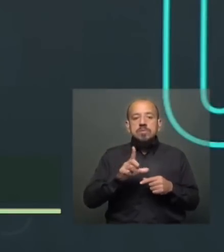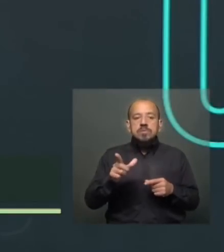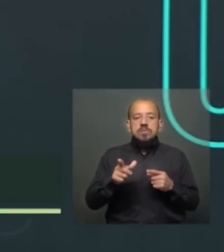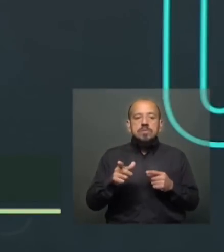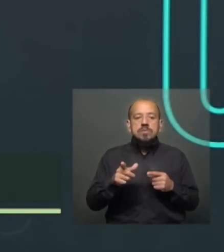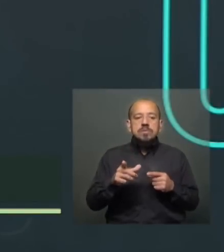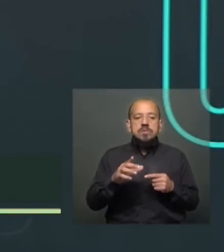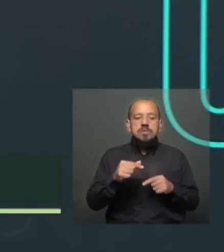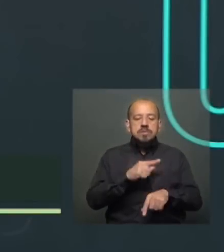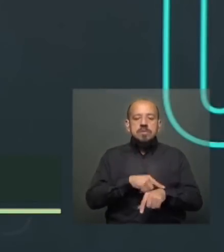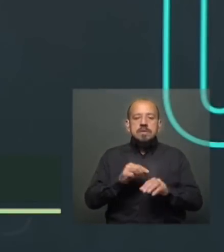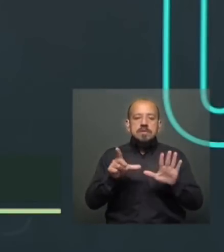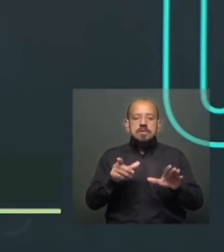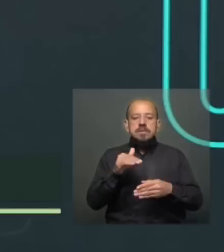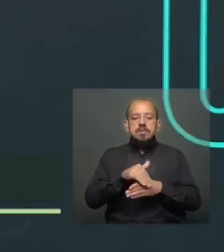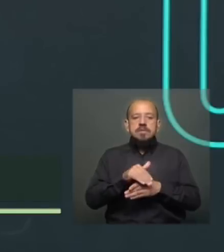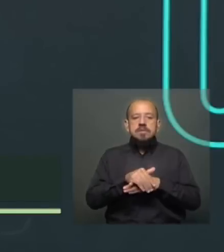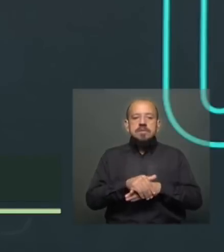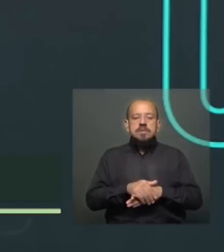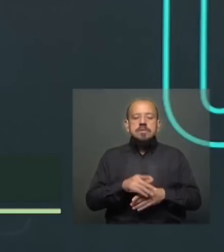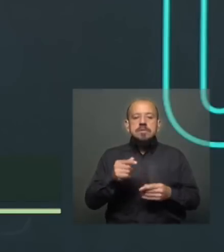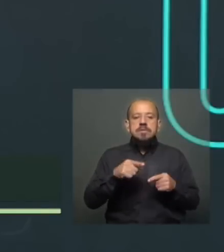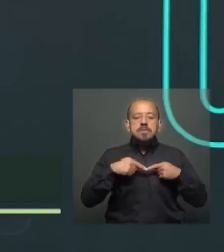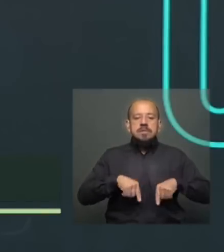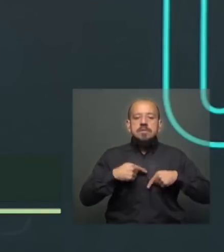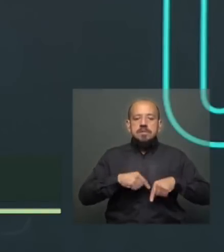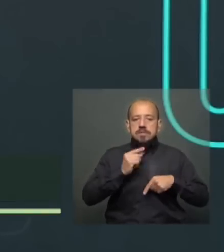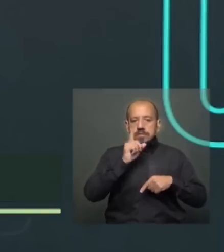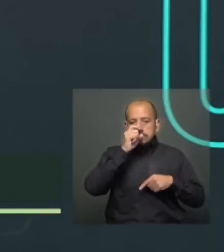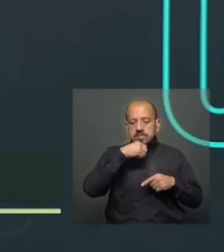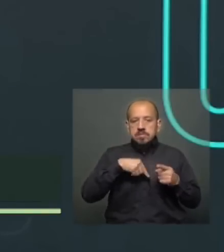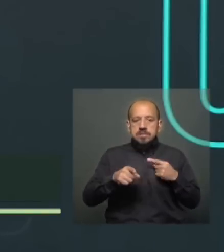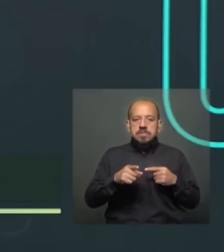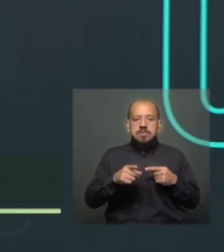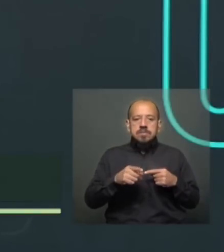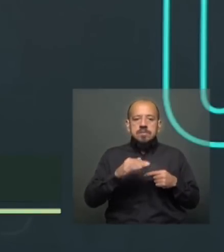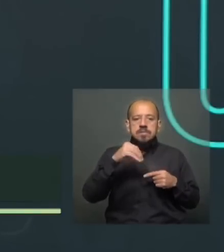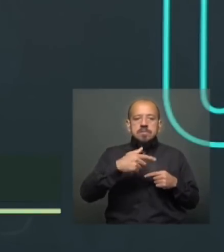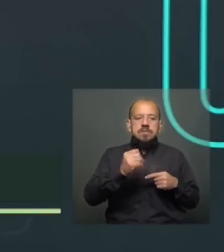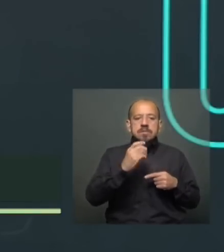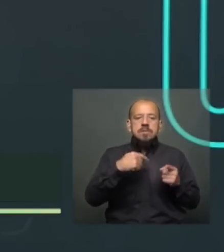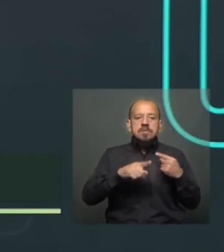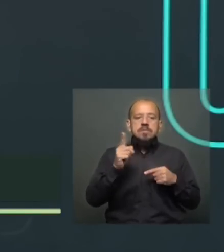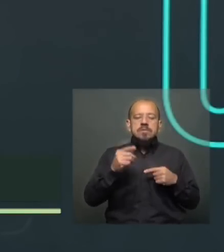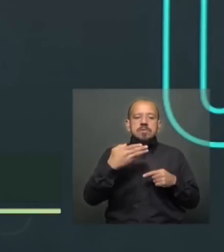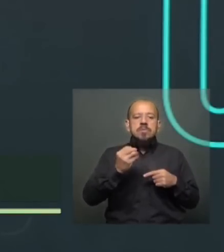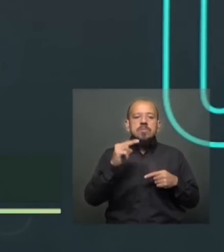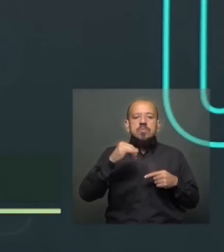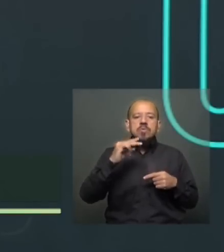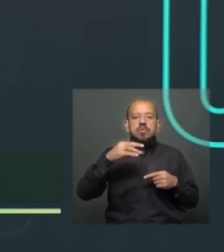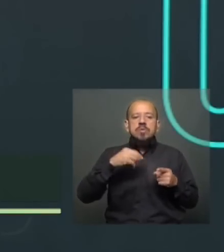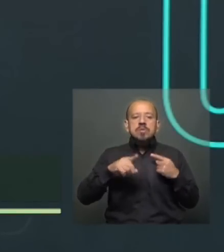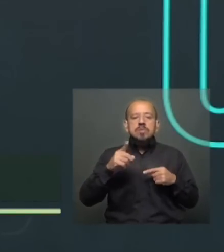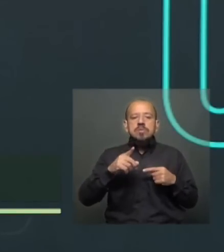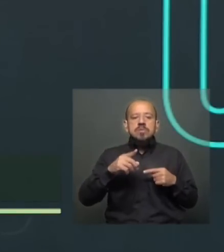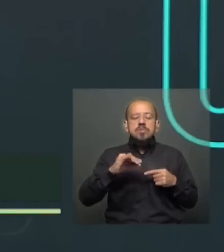día antes a las 19 horas en el salón Azul de la intendencia de Montevideo en el mapa va a estar conversando con Cecilia bonino y acá